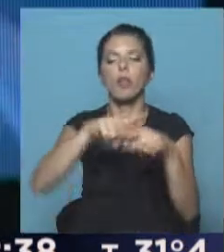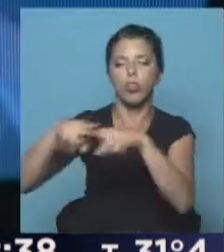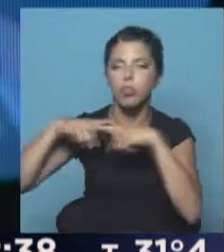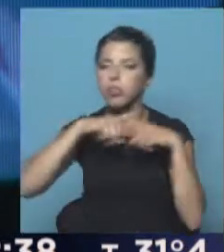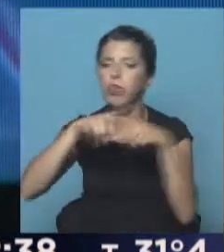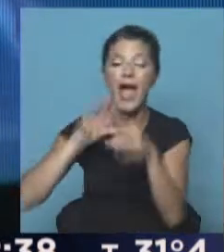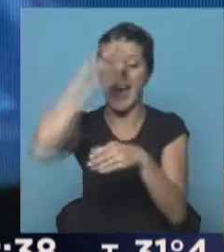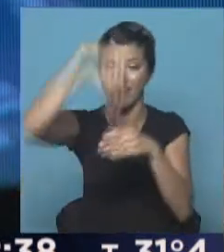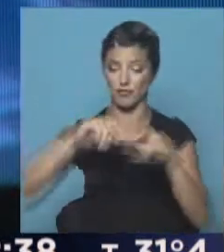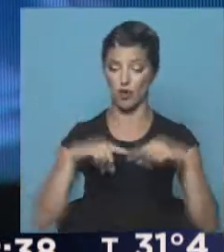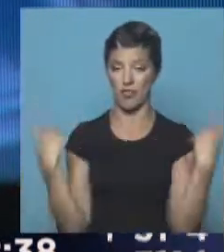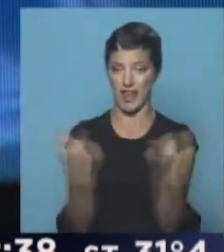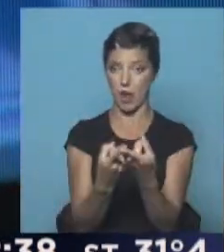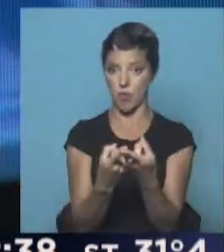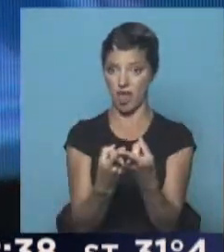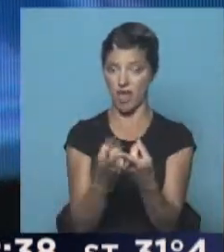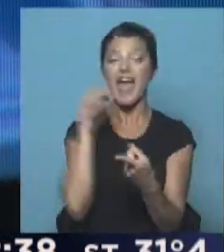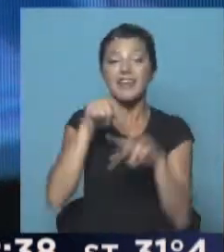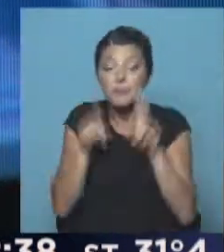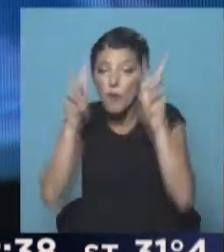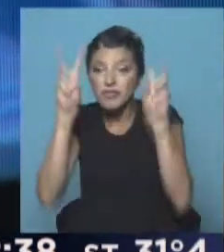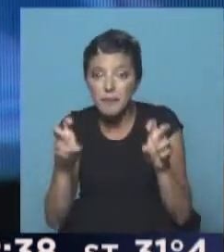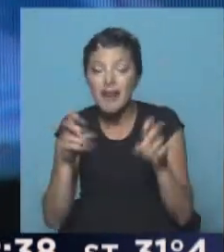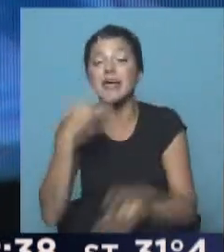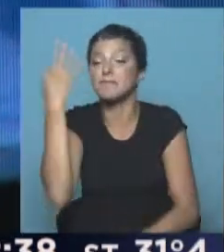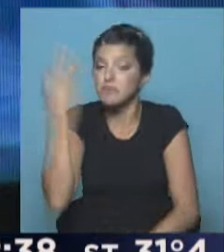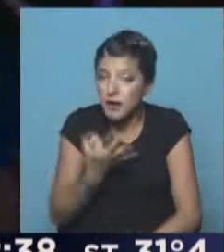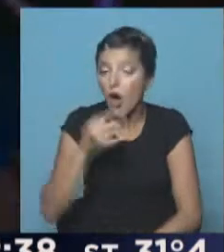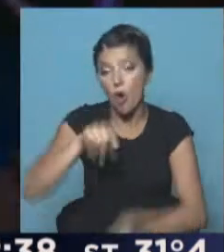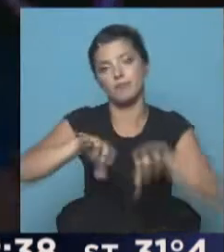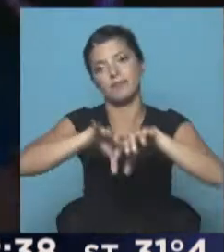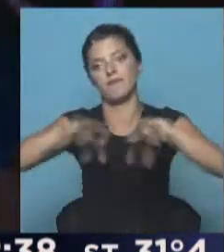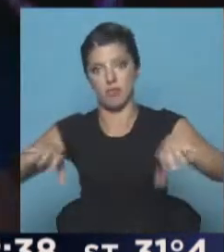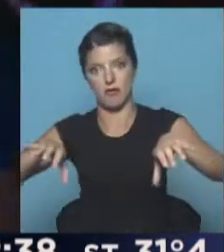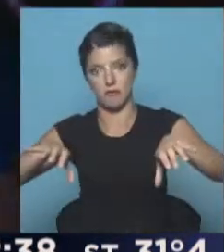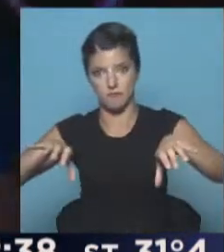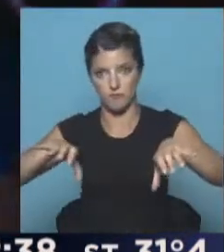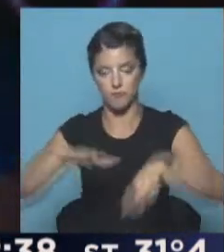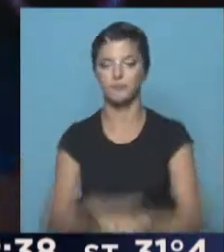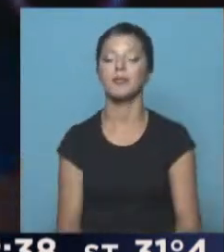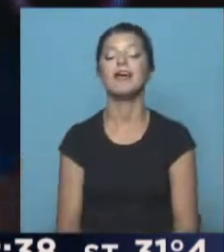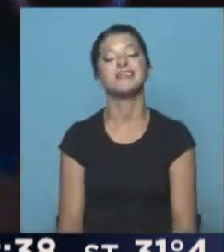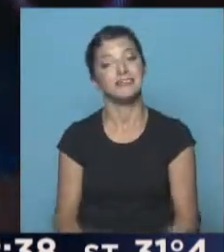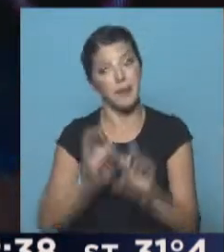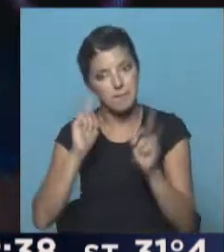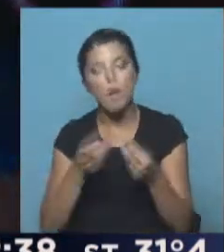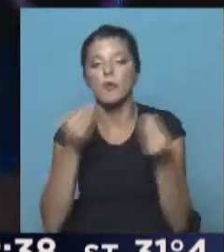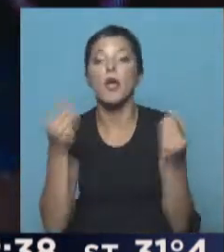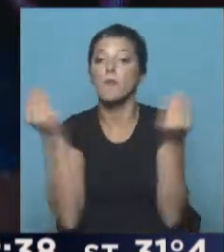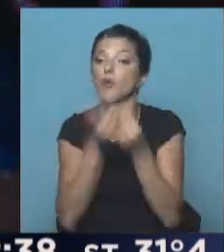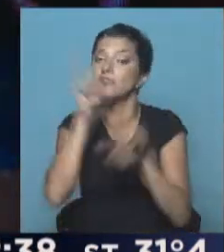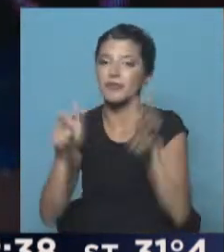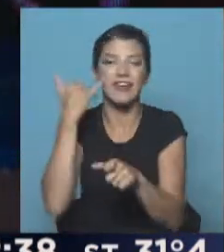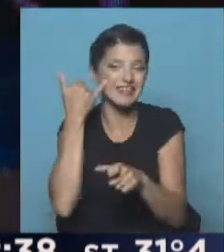en el aula en un tema que en general tiene tan divididos todavía hoy a los chilenos seguramente mucho menos porque ya hay mucha gente que